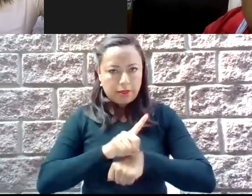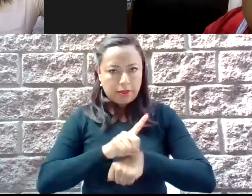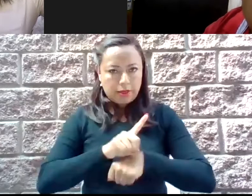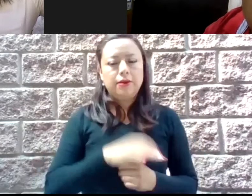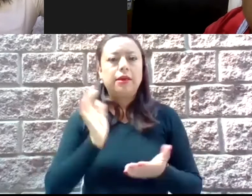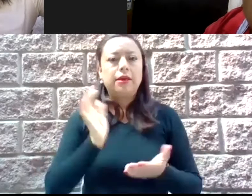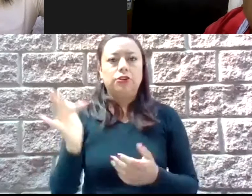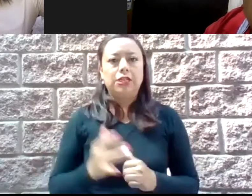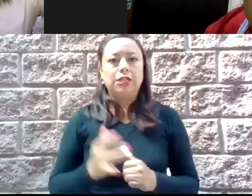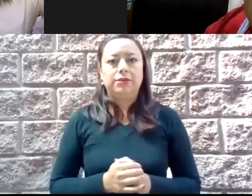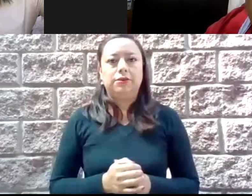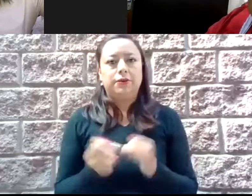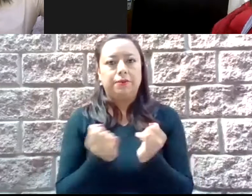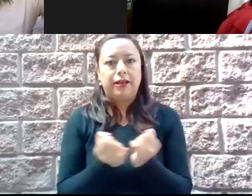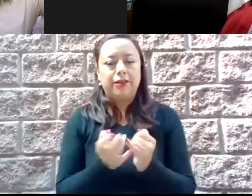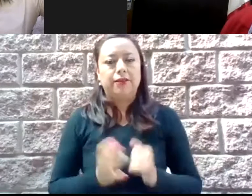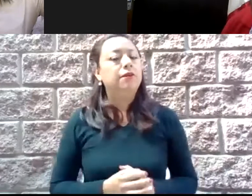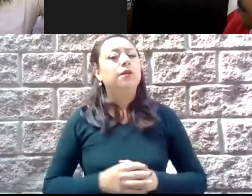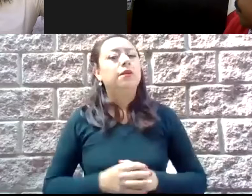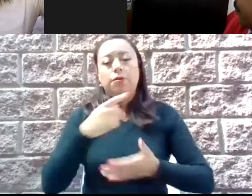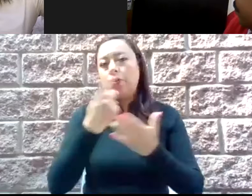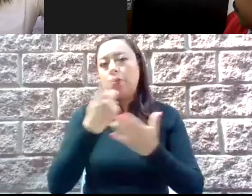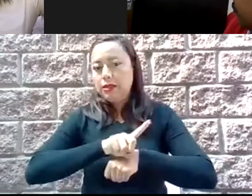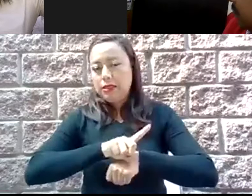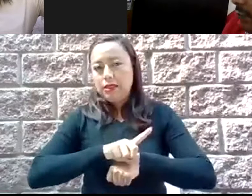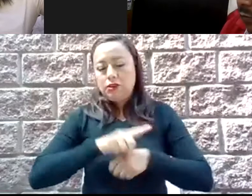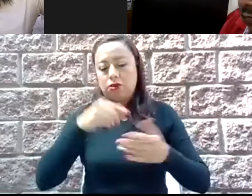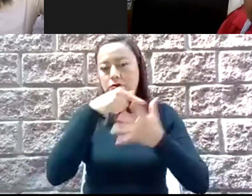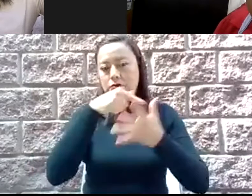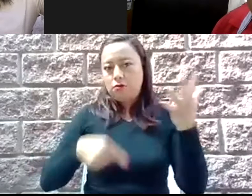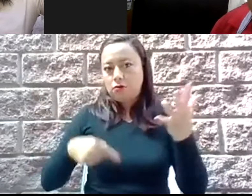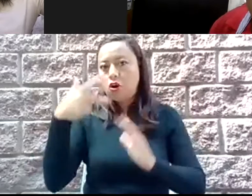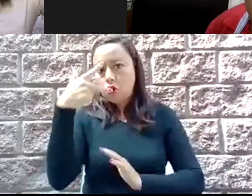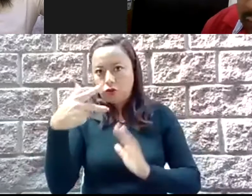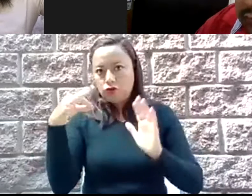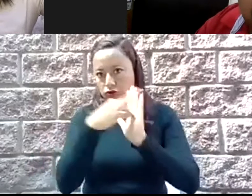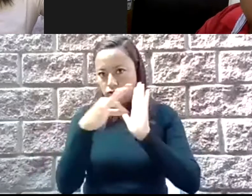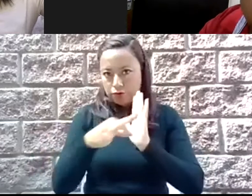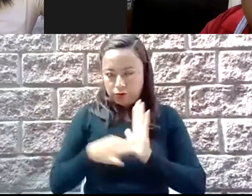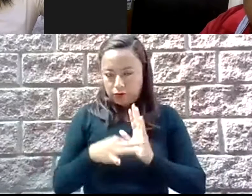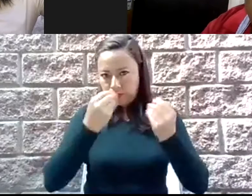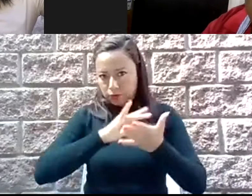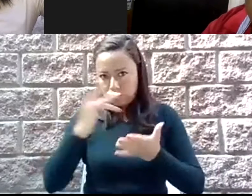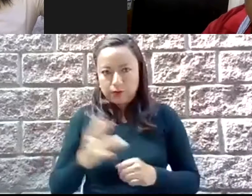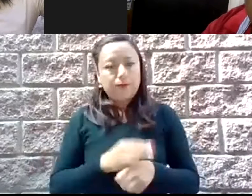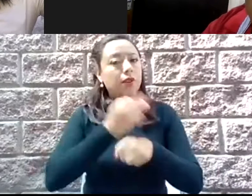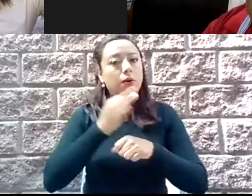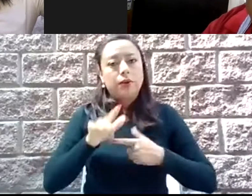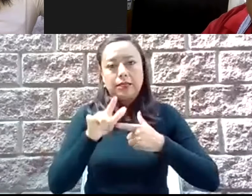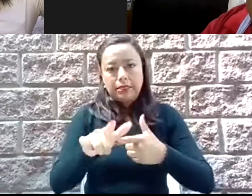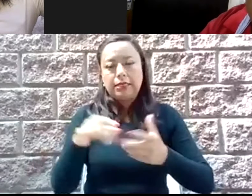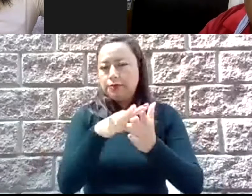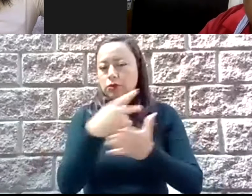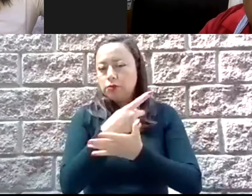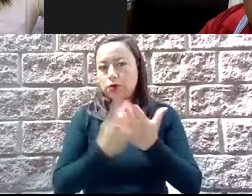Diputado, esta presidencia deja constancia que el orden del día está integrada por ocho puntos. Muchas gracias. El siguiente punto del orden del día